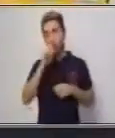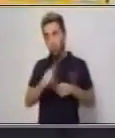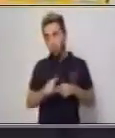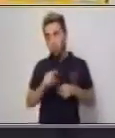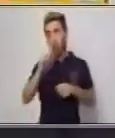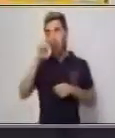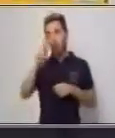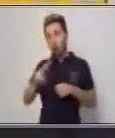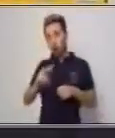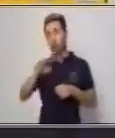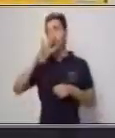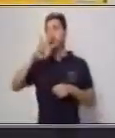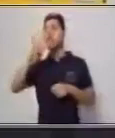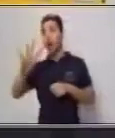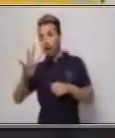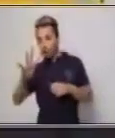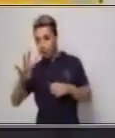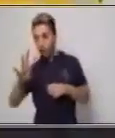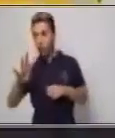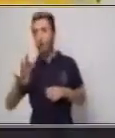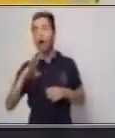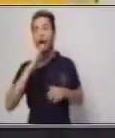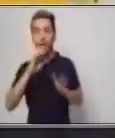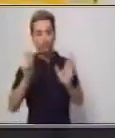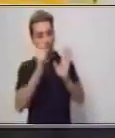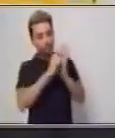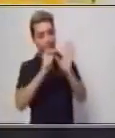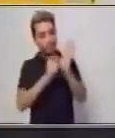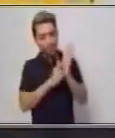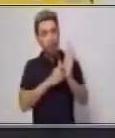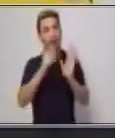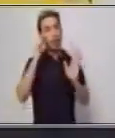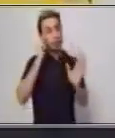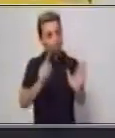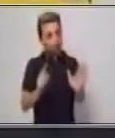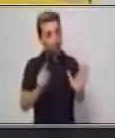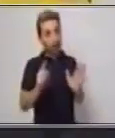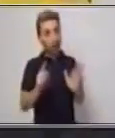y el número 4 son los divisores de